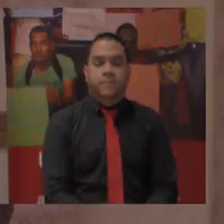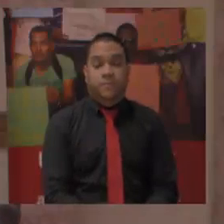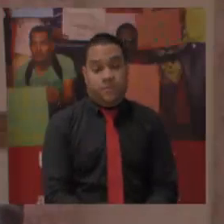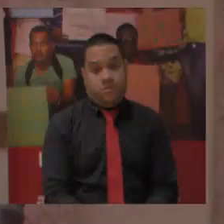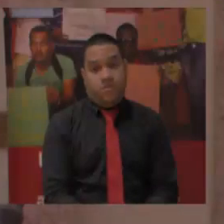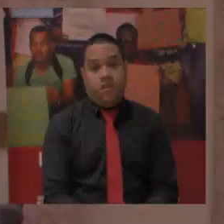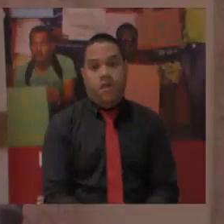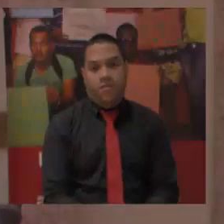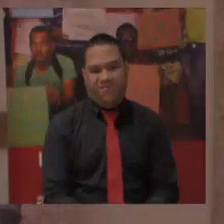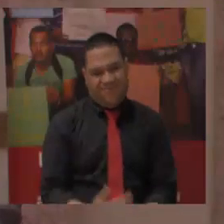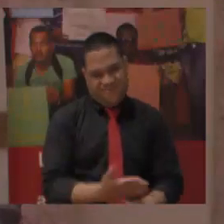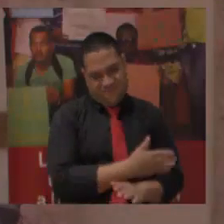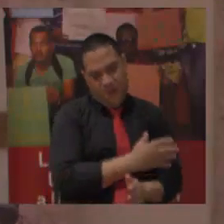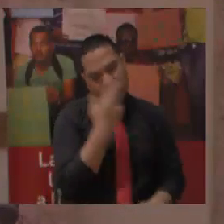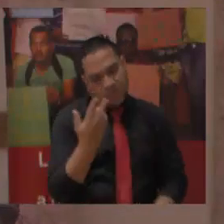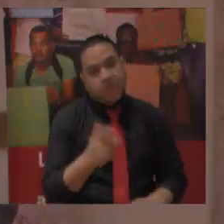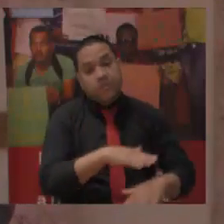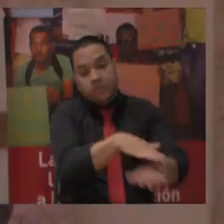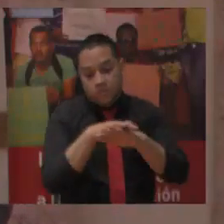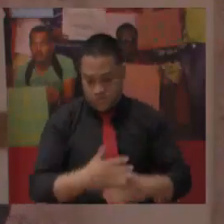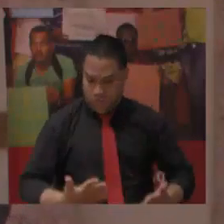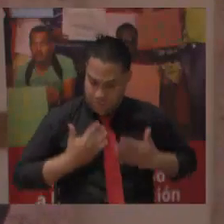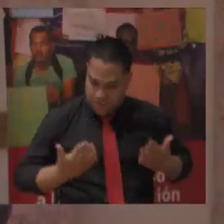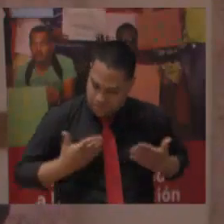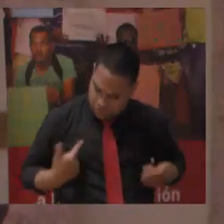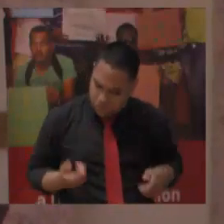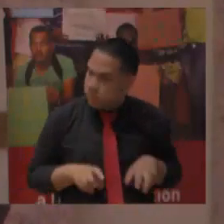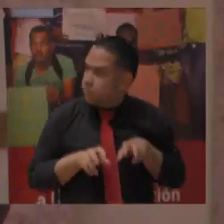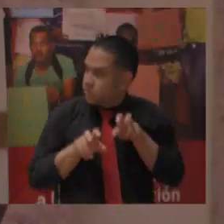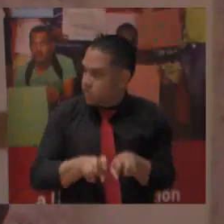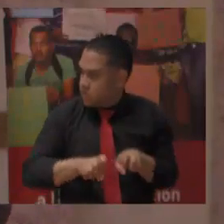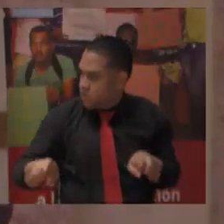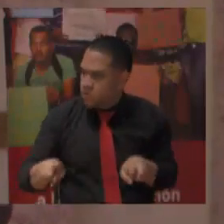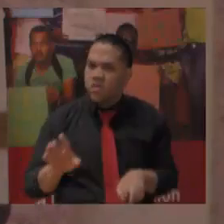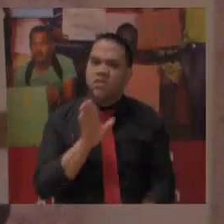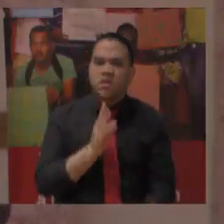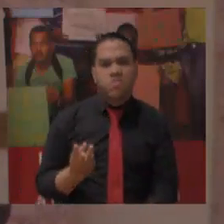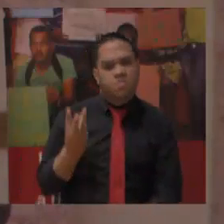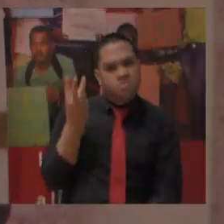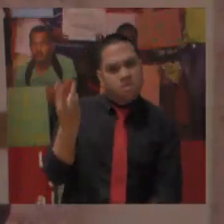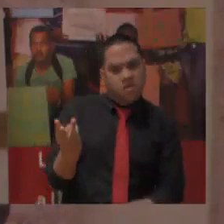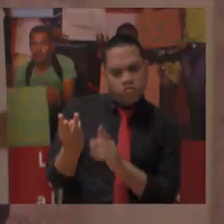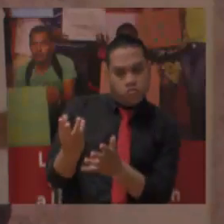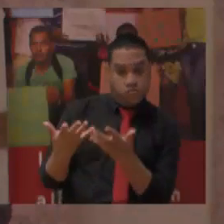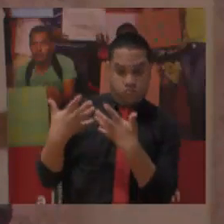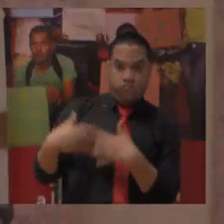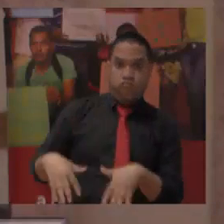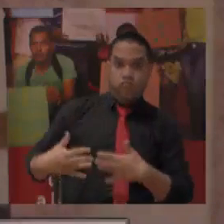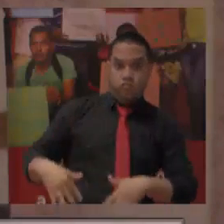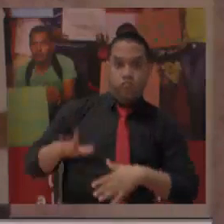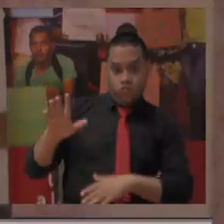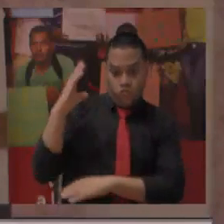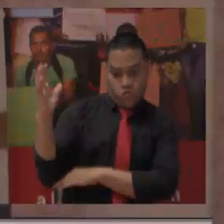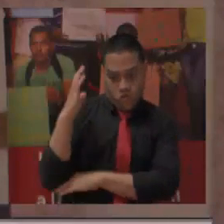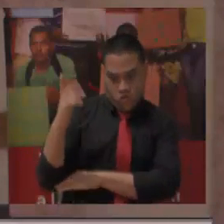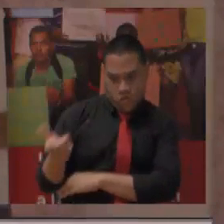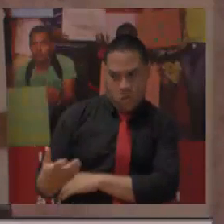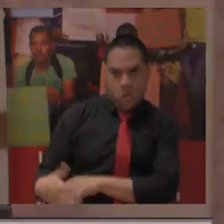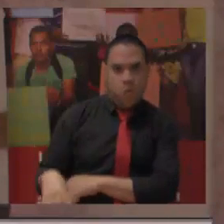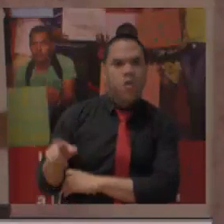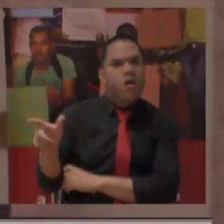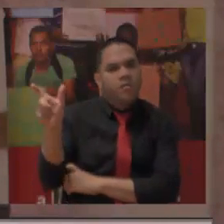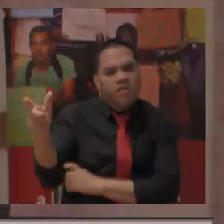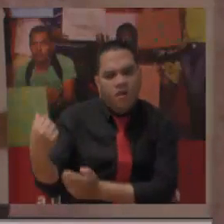Bueno, les decía que es un placer para mí estar acá sentado compartiendo con tres grandes empresarios de este país, tres personas que nos ayudan a